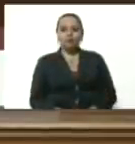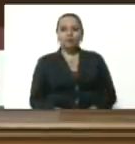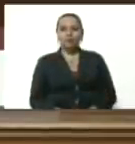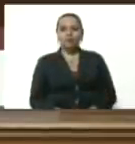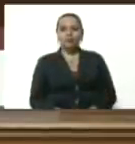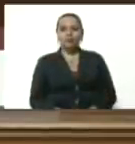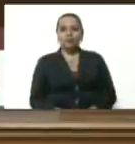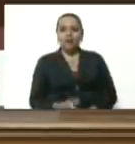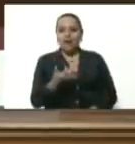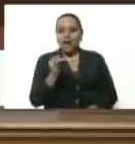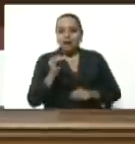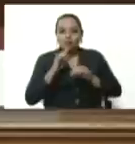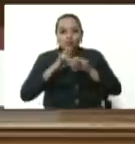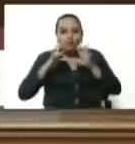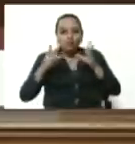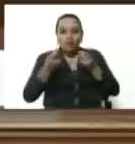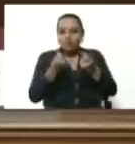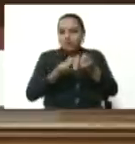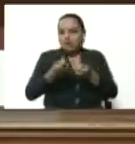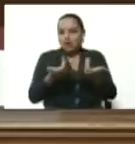Las riquezas, pues.